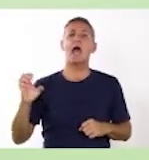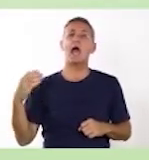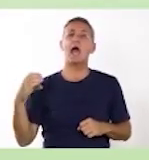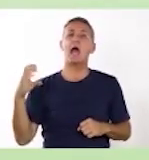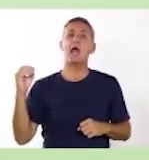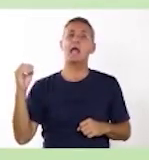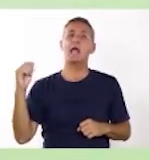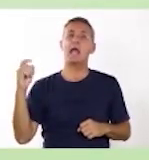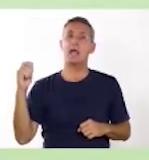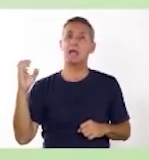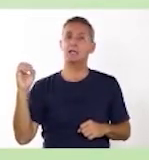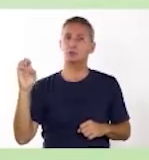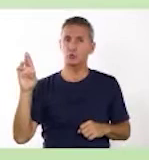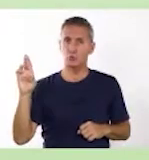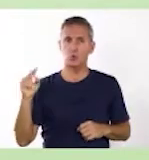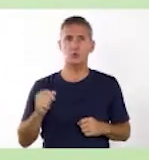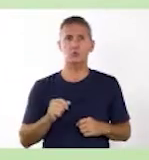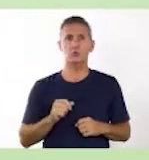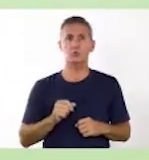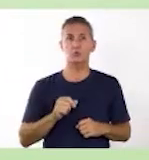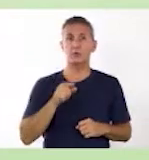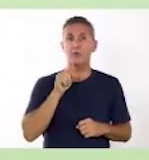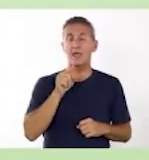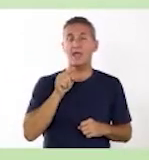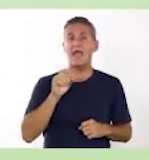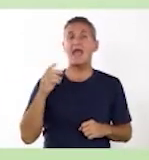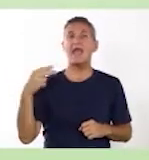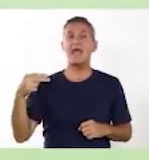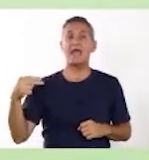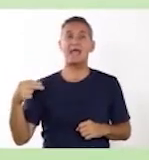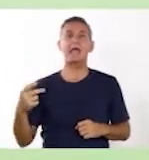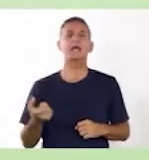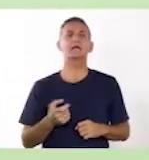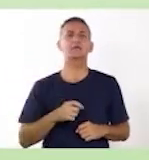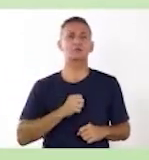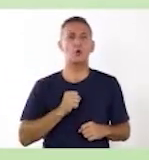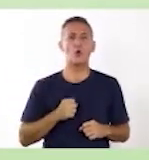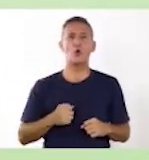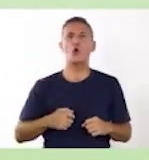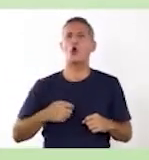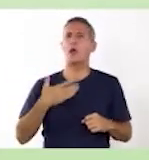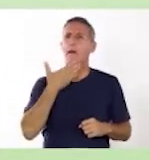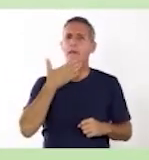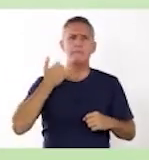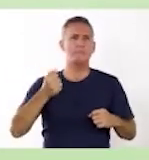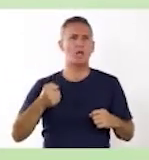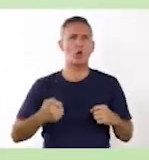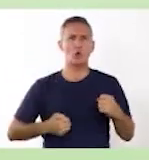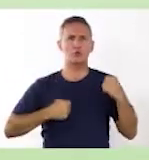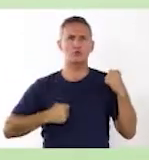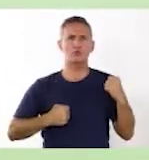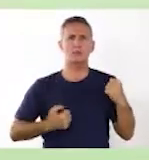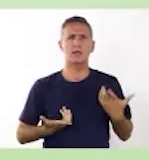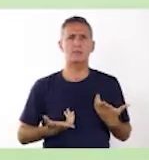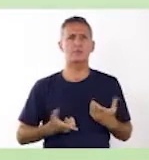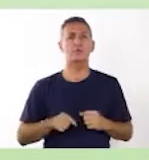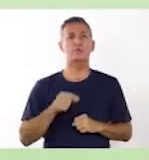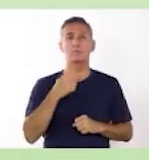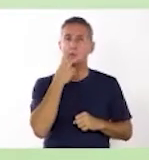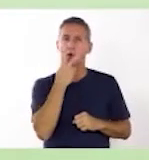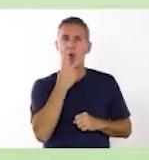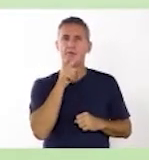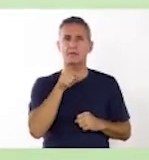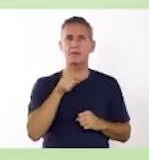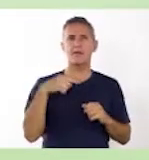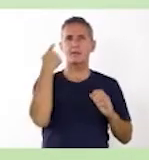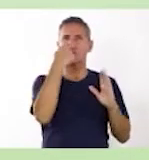entre sus atributos que él tiene es matador de hombres, y es uno de los mejores, y